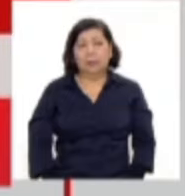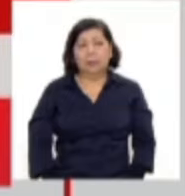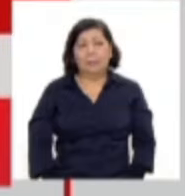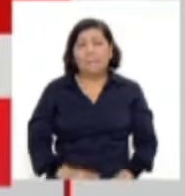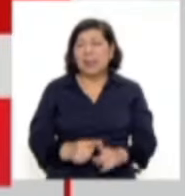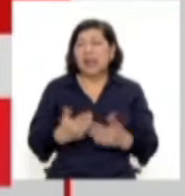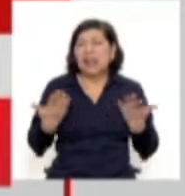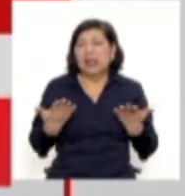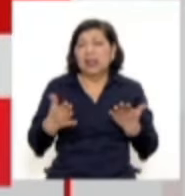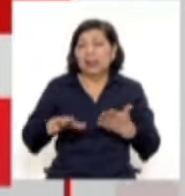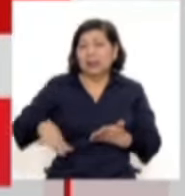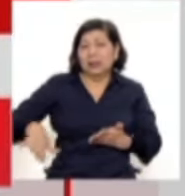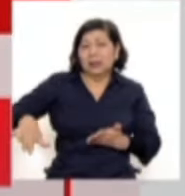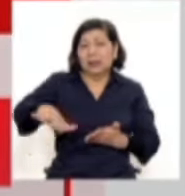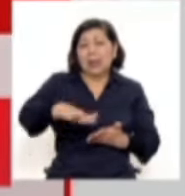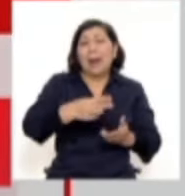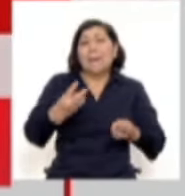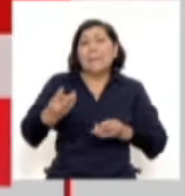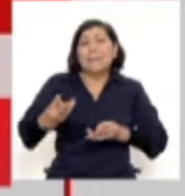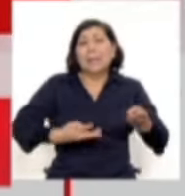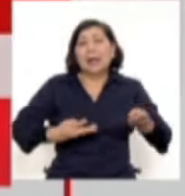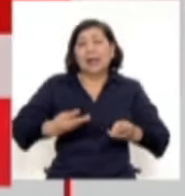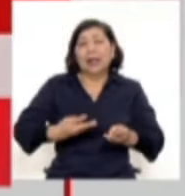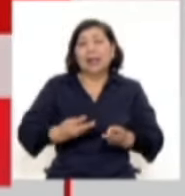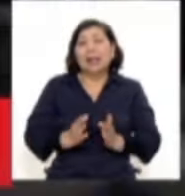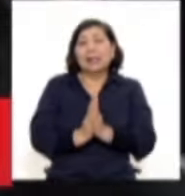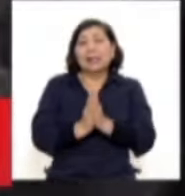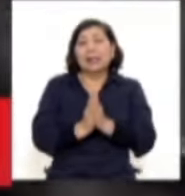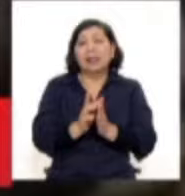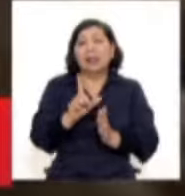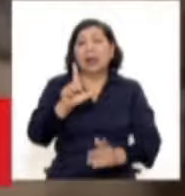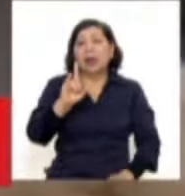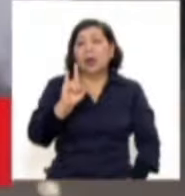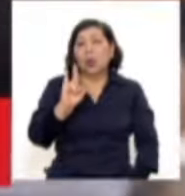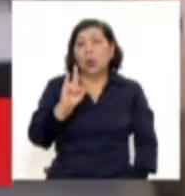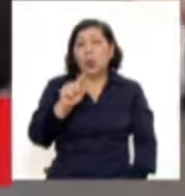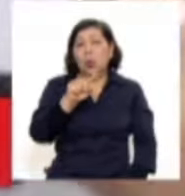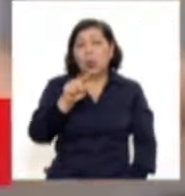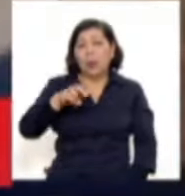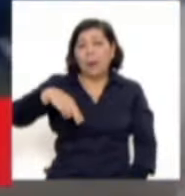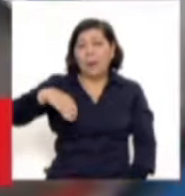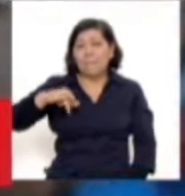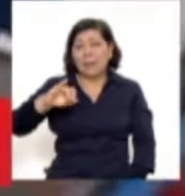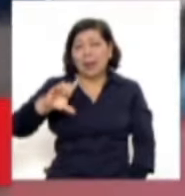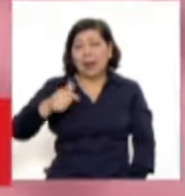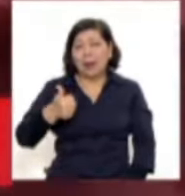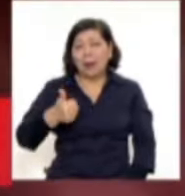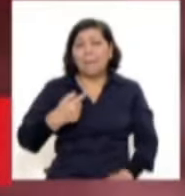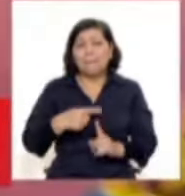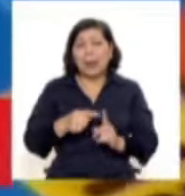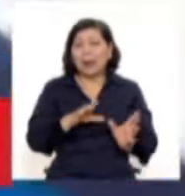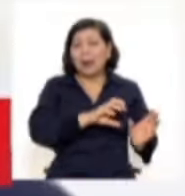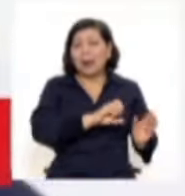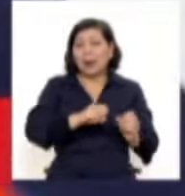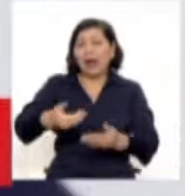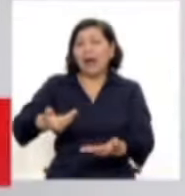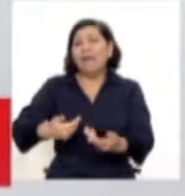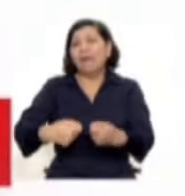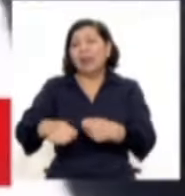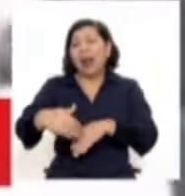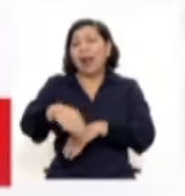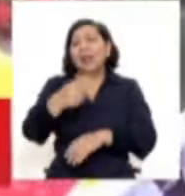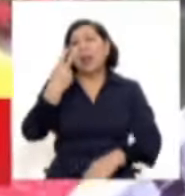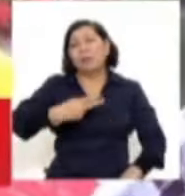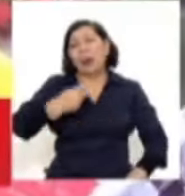Este hecho ocurrió en los alrededores del mercado Santa Luzmila, en el distrito de Comas, durante un operativo para erradicar el comercio